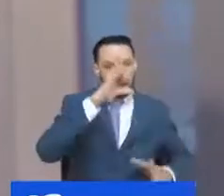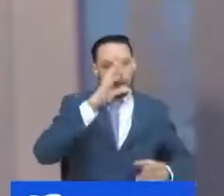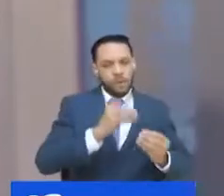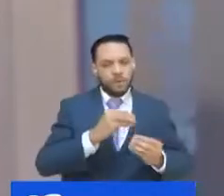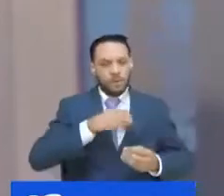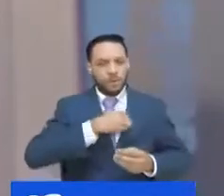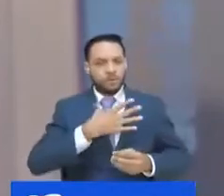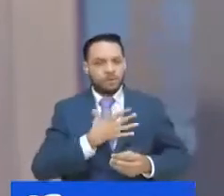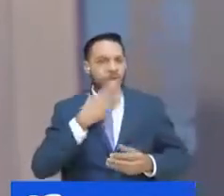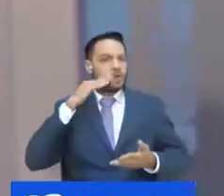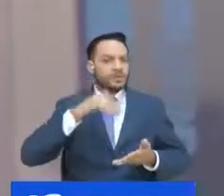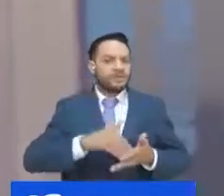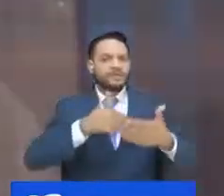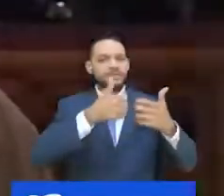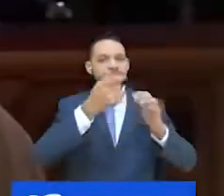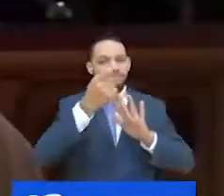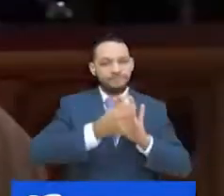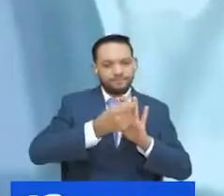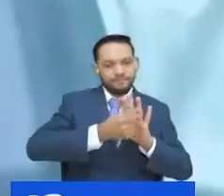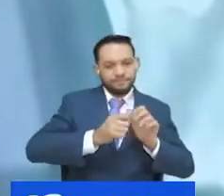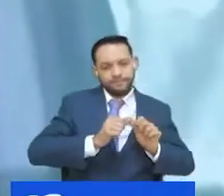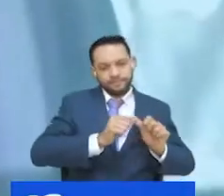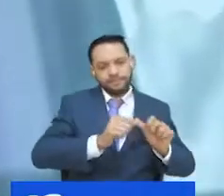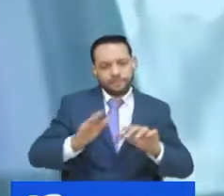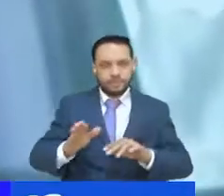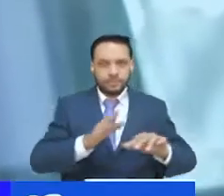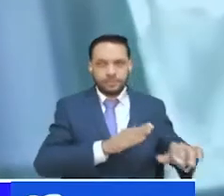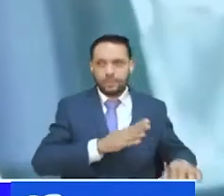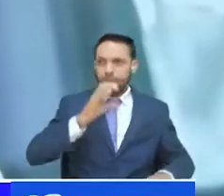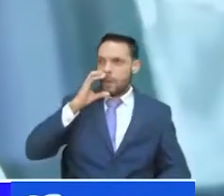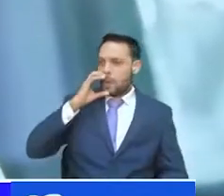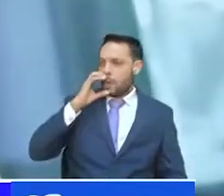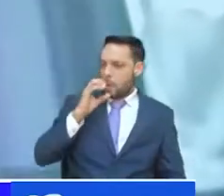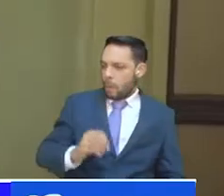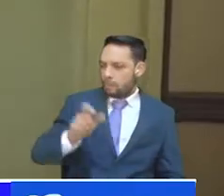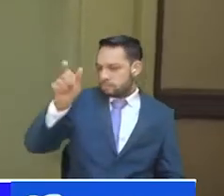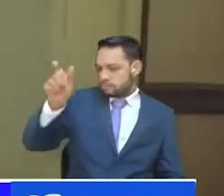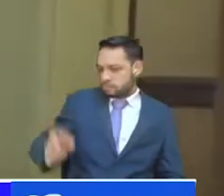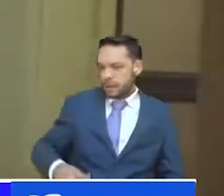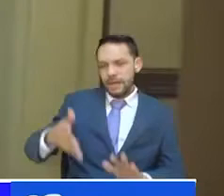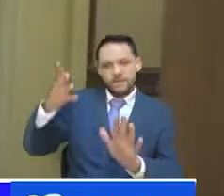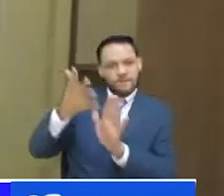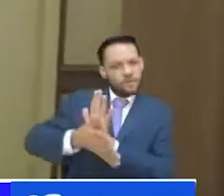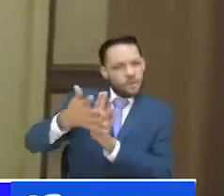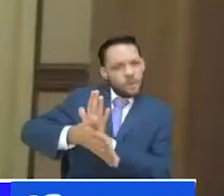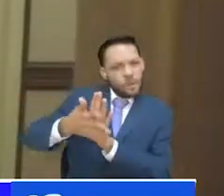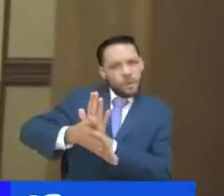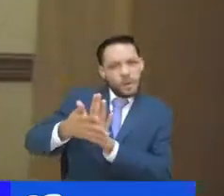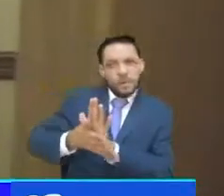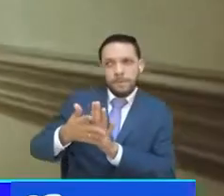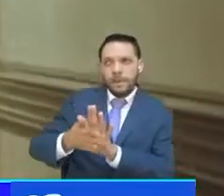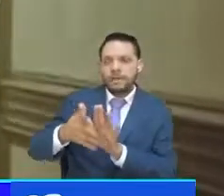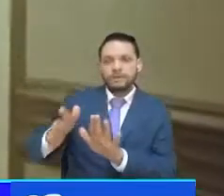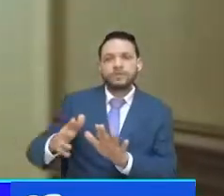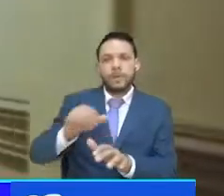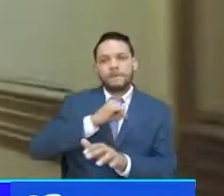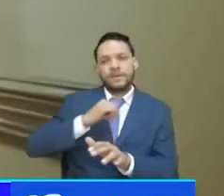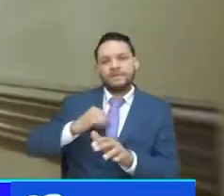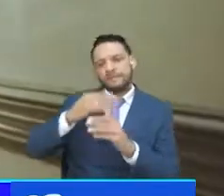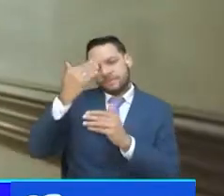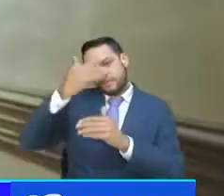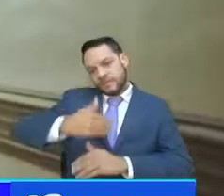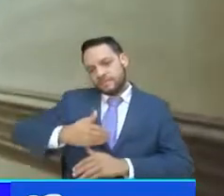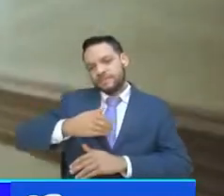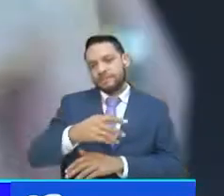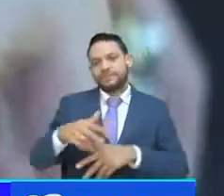su matrimonio. El protagonista de Aquaman no ha hecho comentarios acerca de su vida sentimental y esta semana